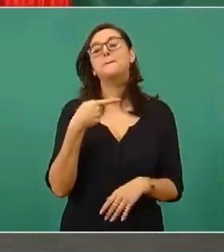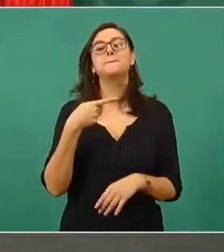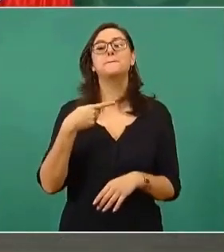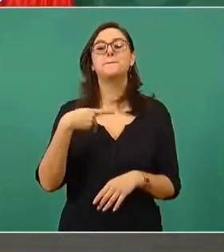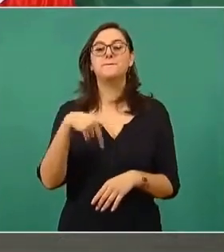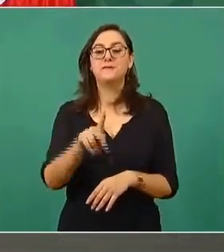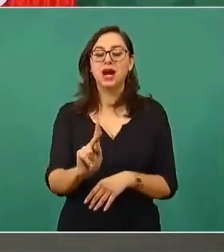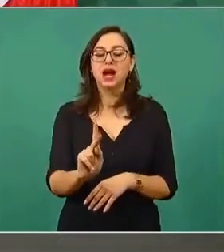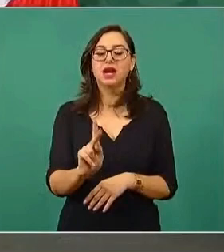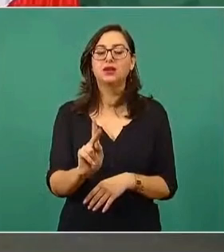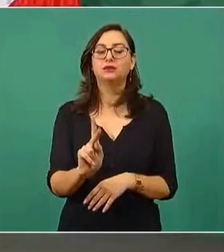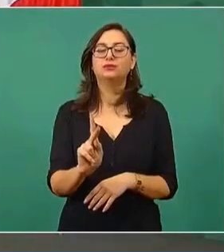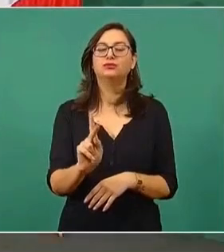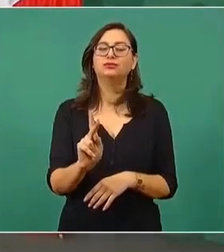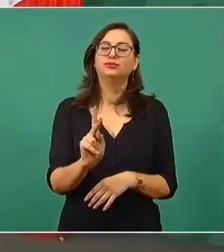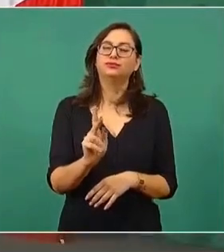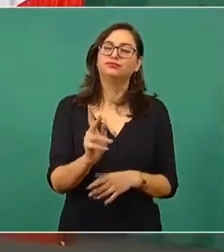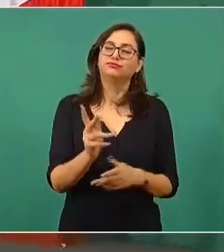o